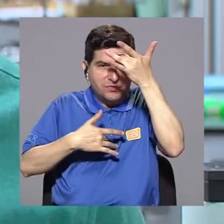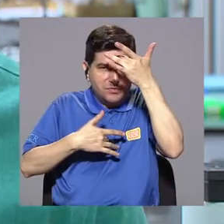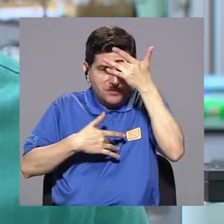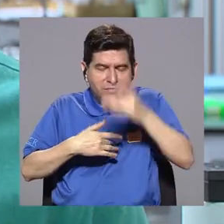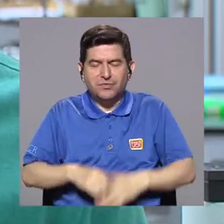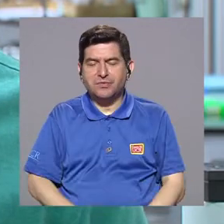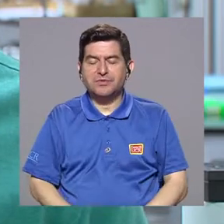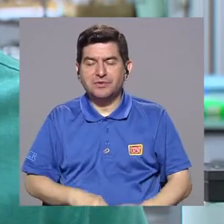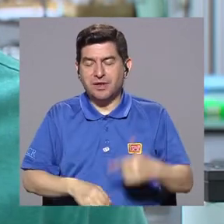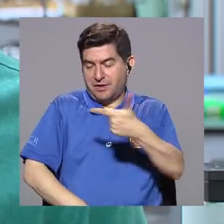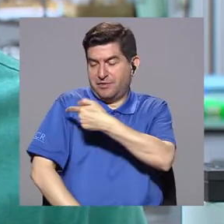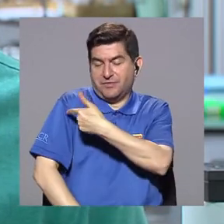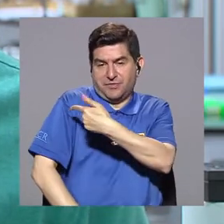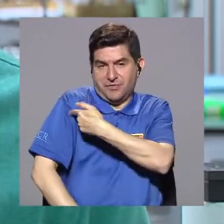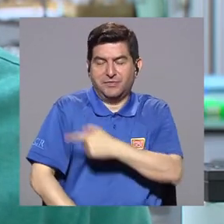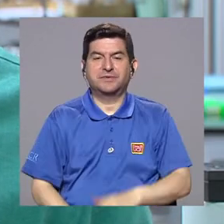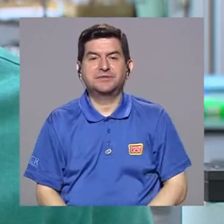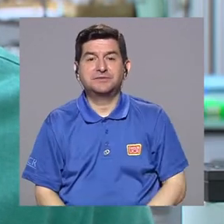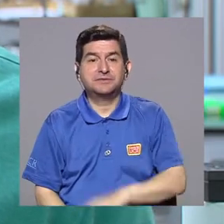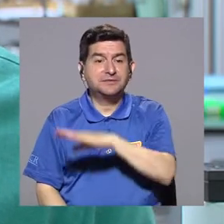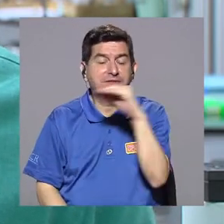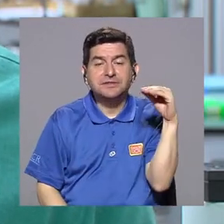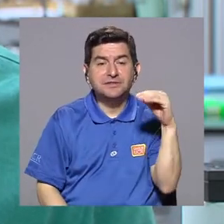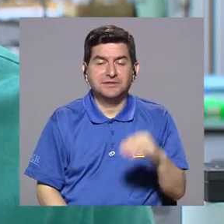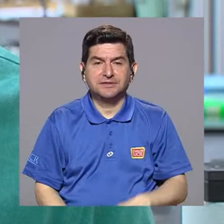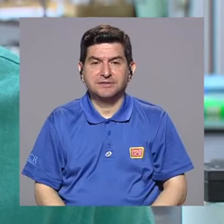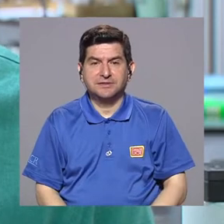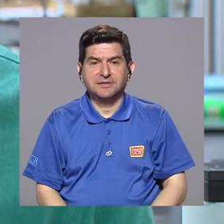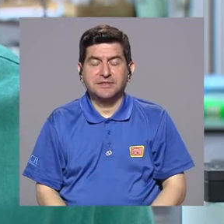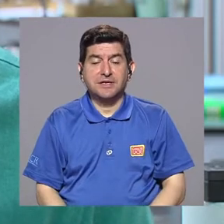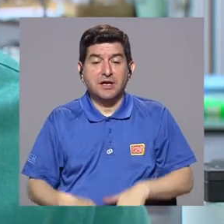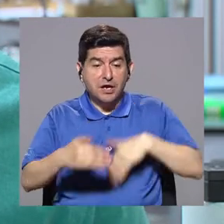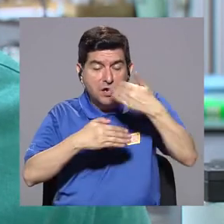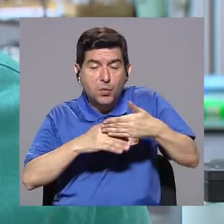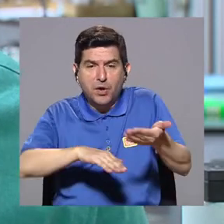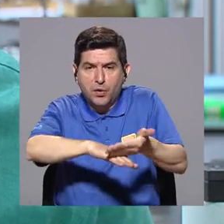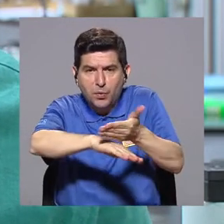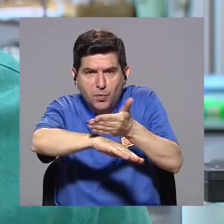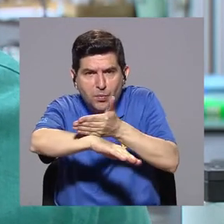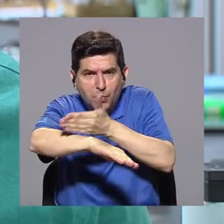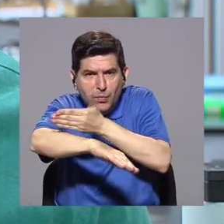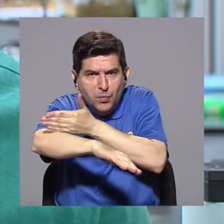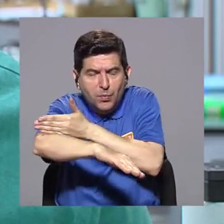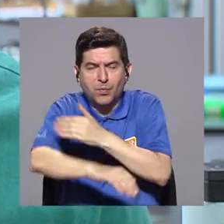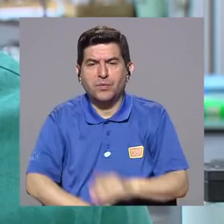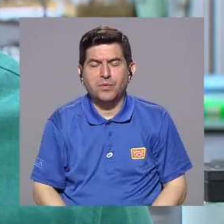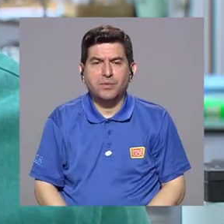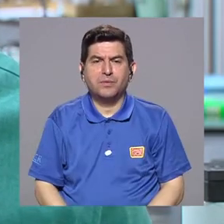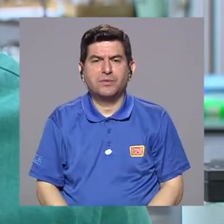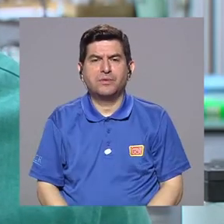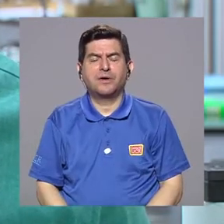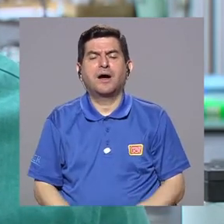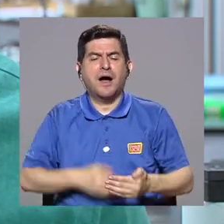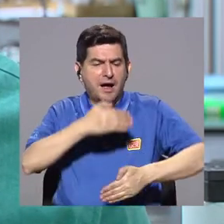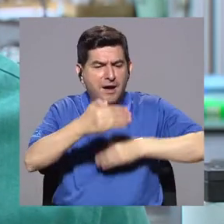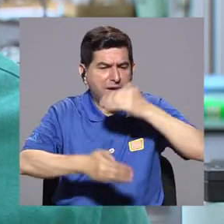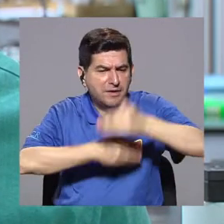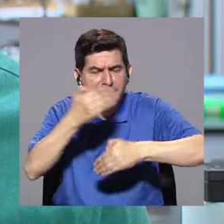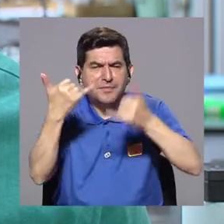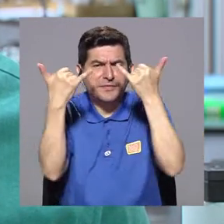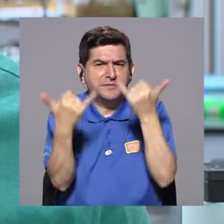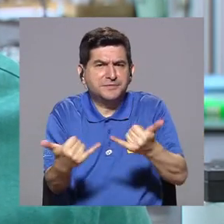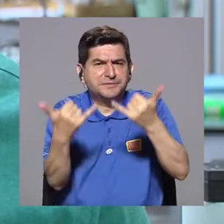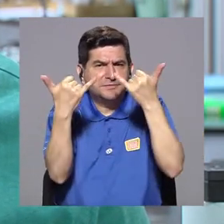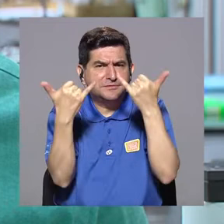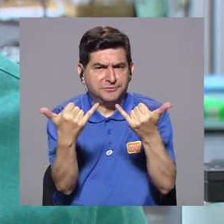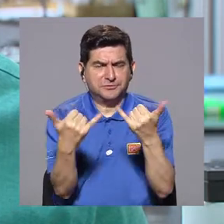vacunación. A partir de ahí también se avanzó el proceso, debido a que se